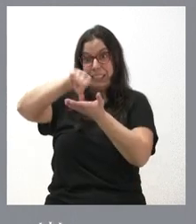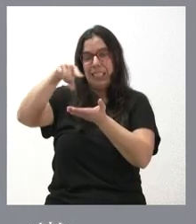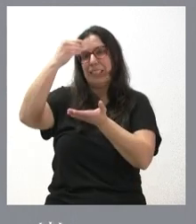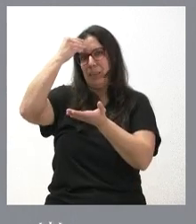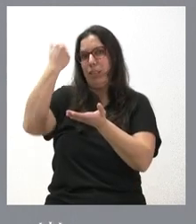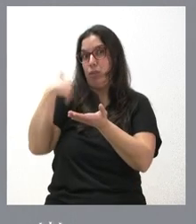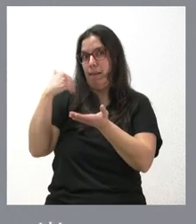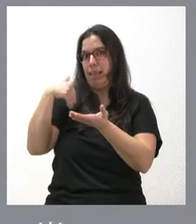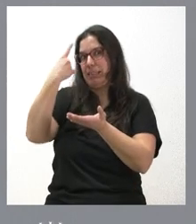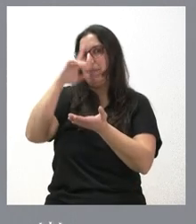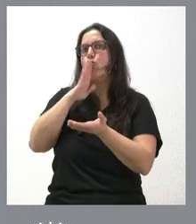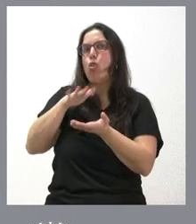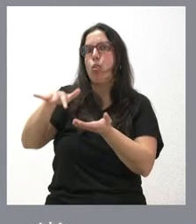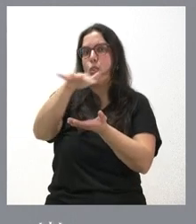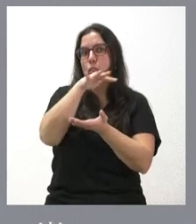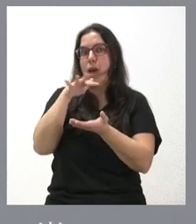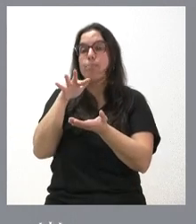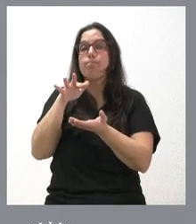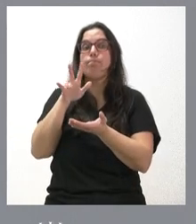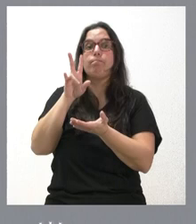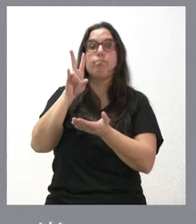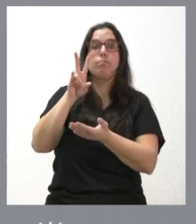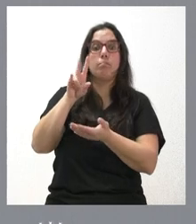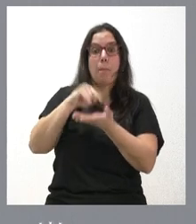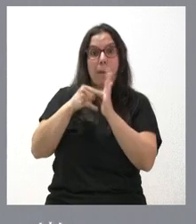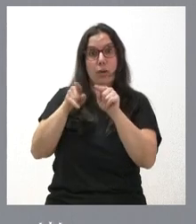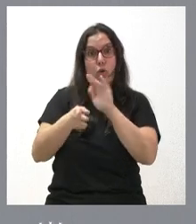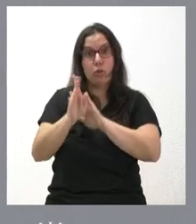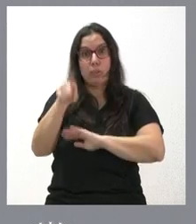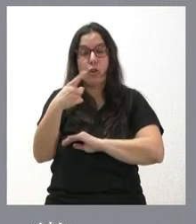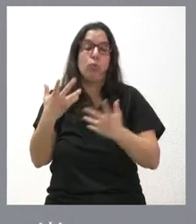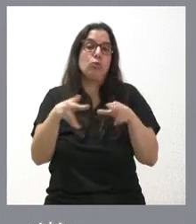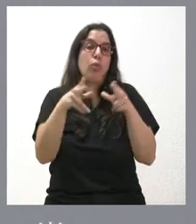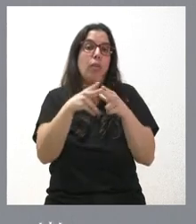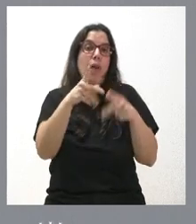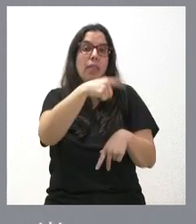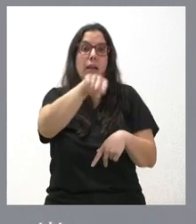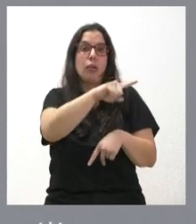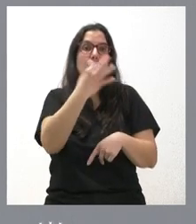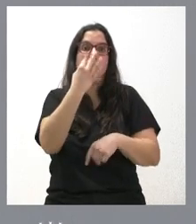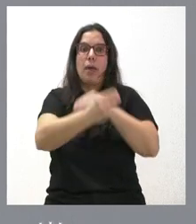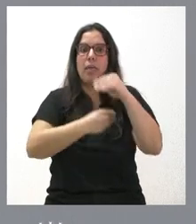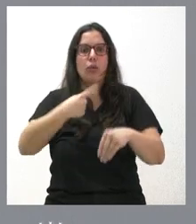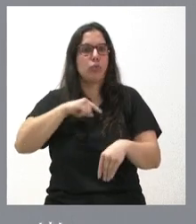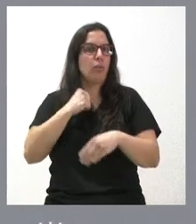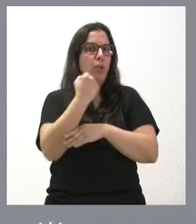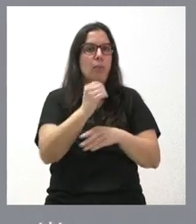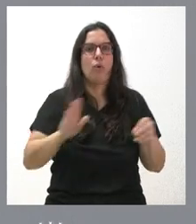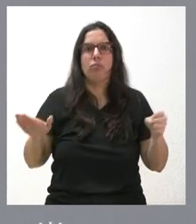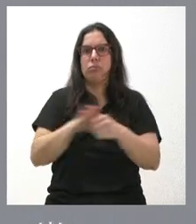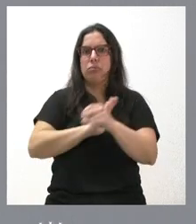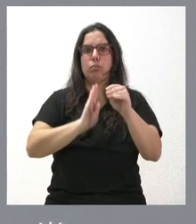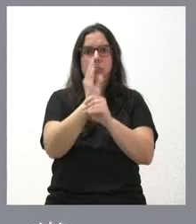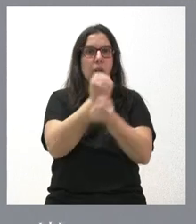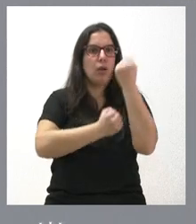instalación si es la que sigue vigente lógicamente la sociedad Pues tendrá que llevarlo a cabo y nosotros lo apoyaremos y lo financiar demos económicamente